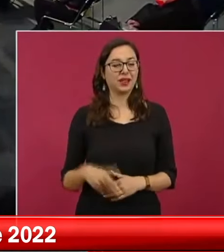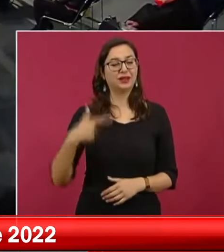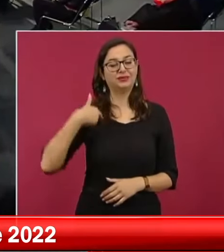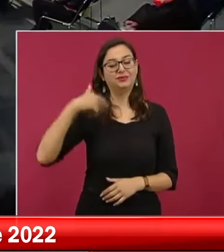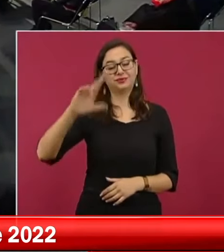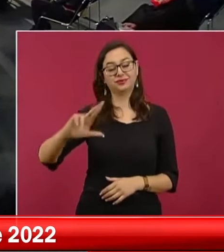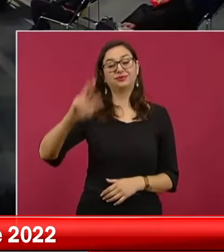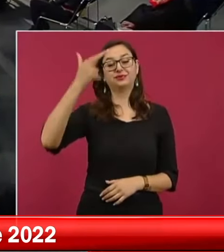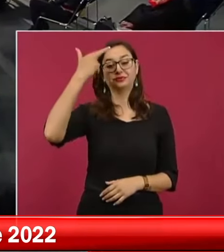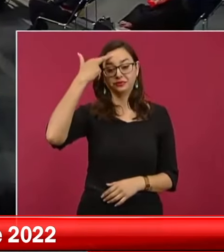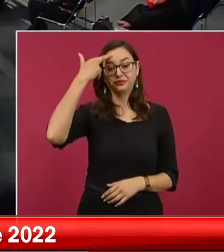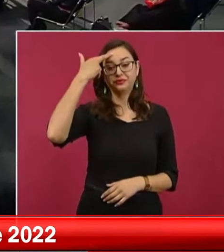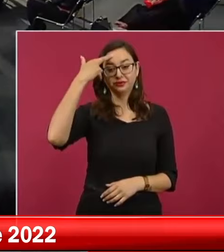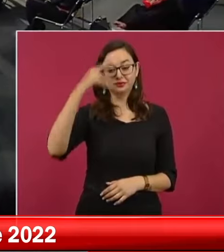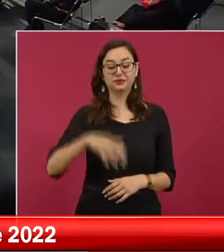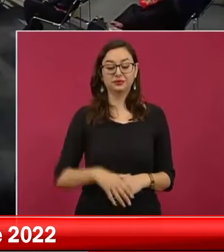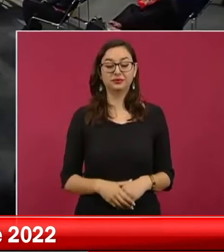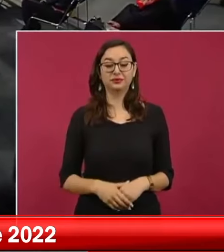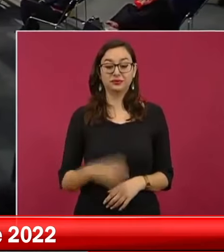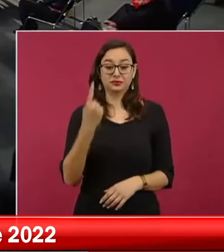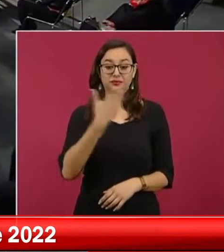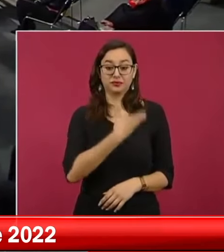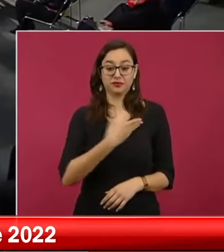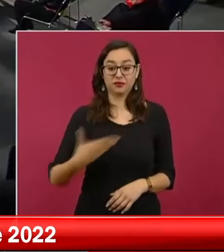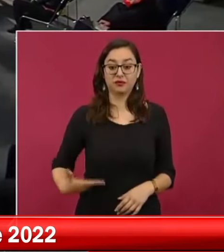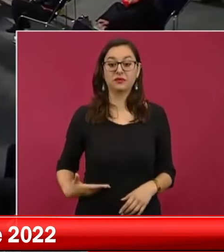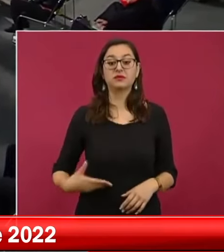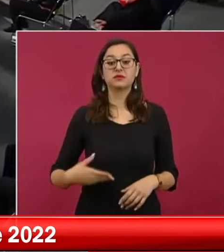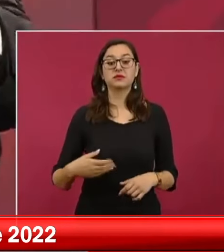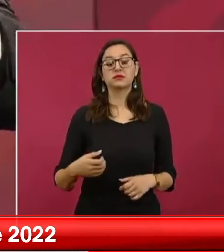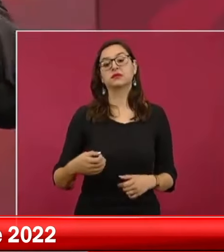leyendo un telepronter entonces